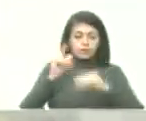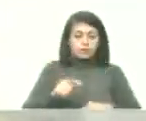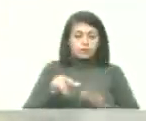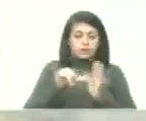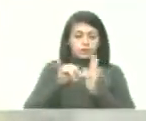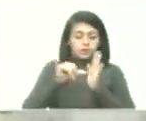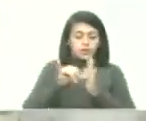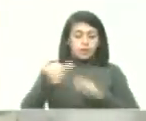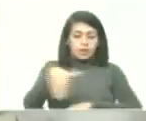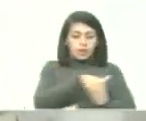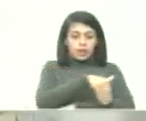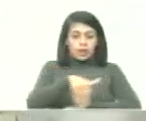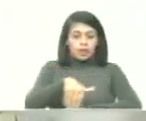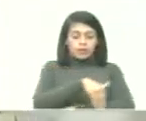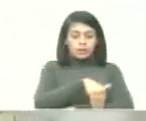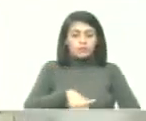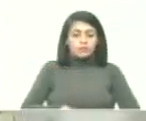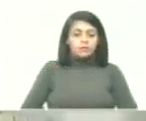cercano